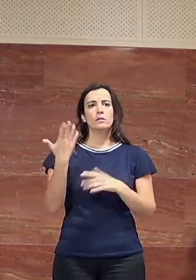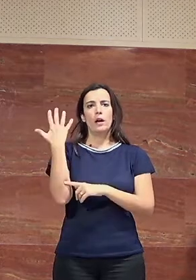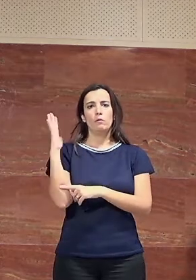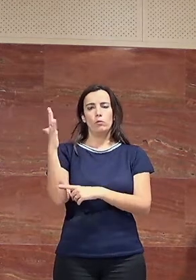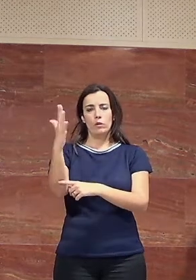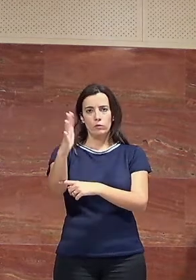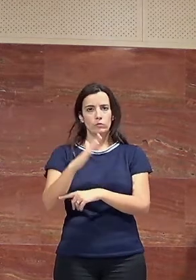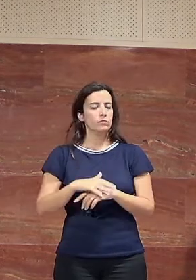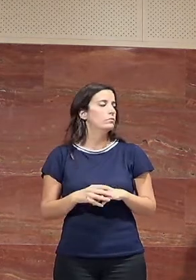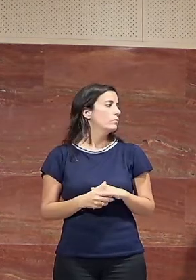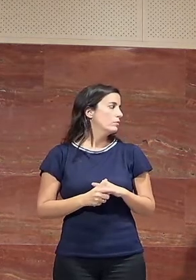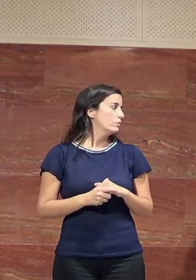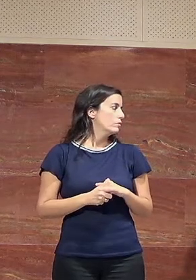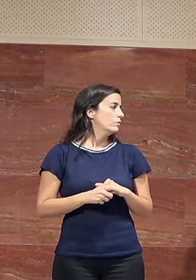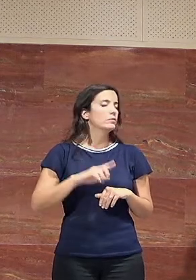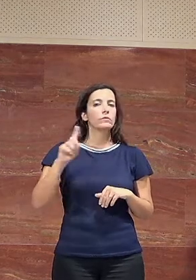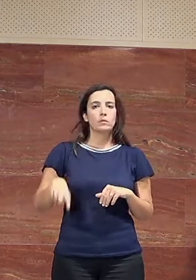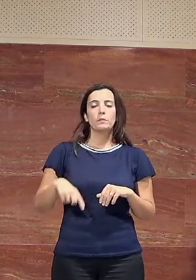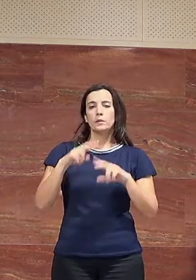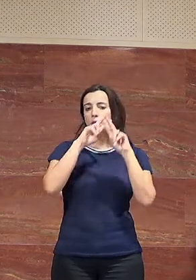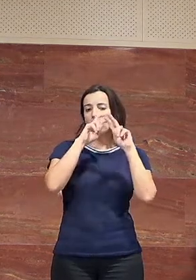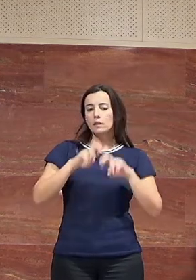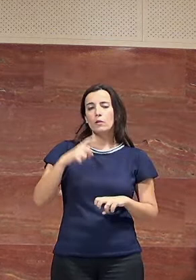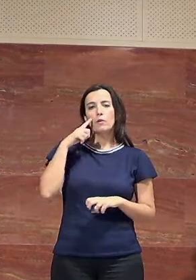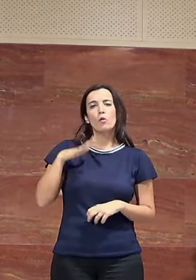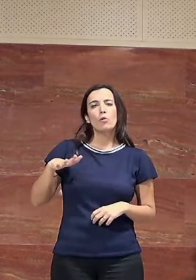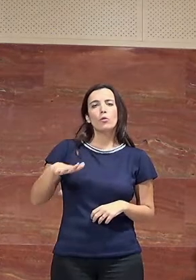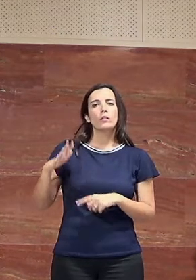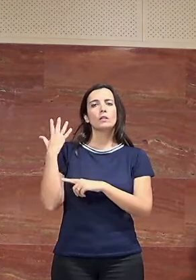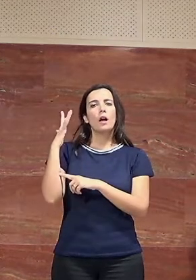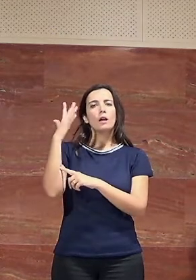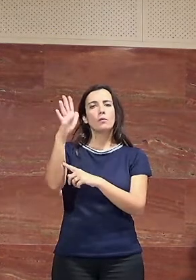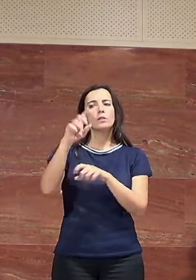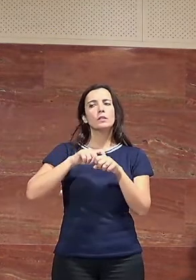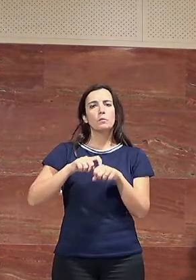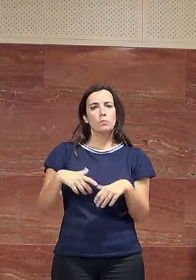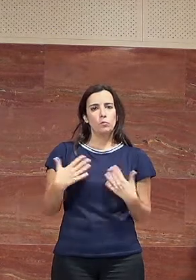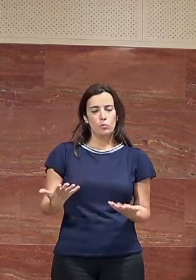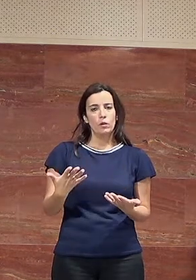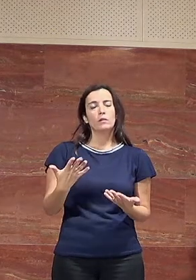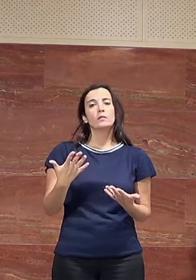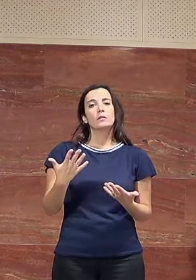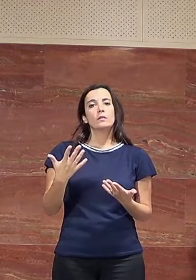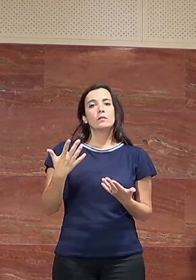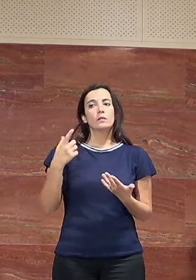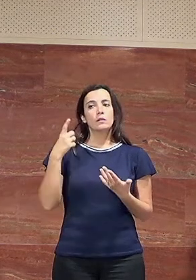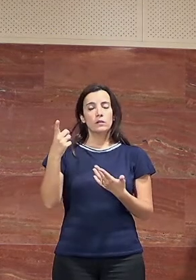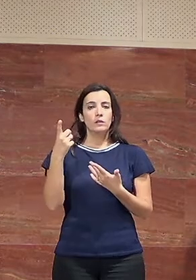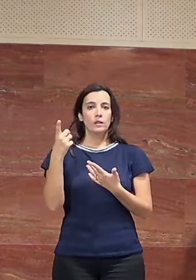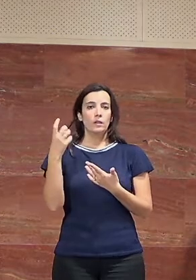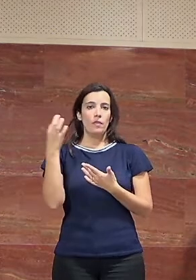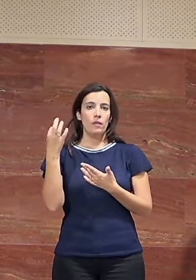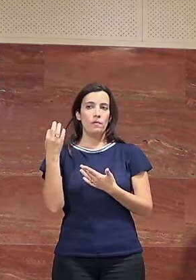esta red dónde hay árboles, qué especies son y dónde se propone que este arbolado sea